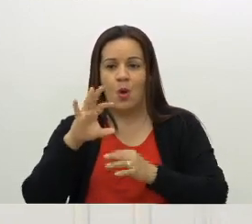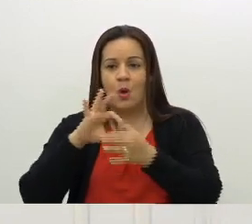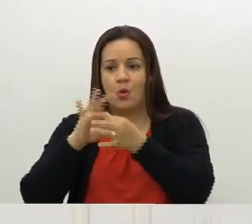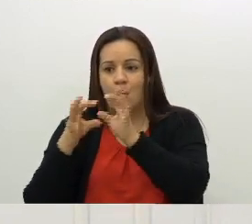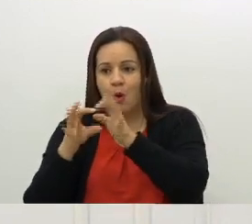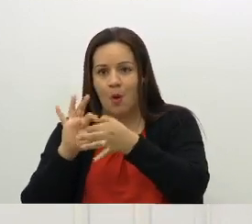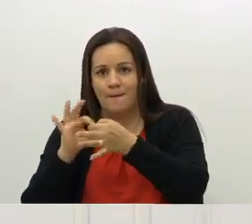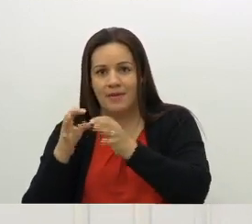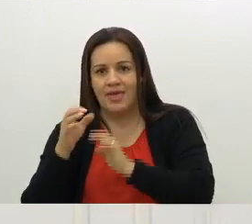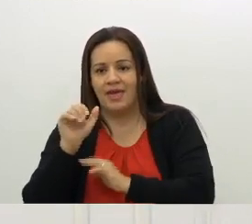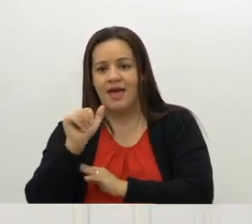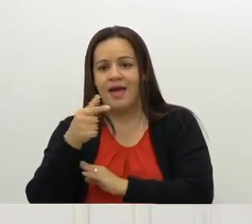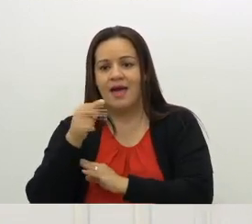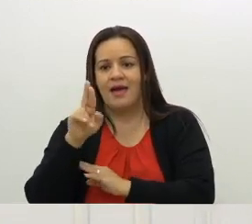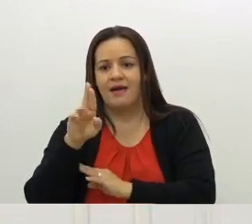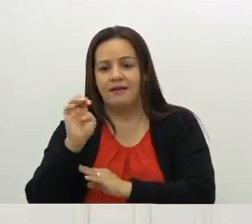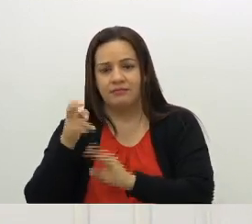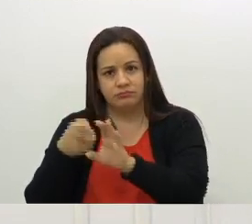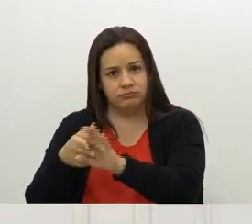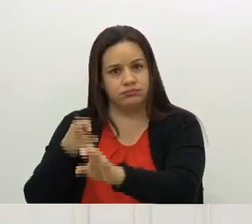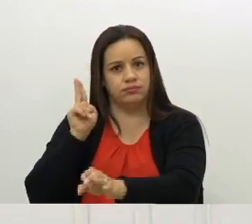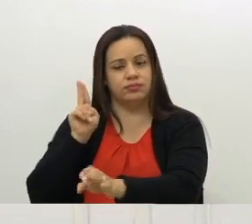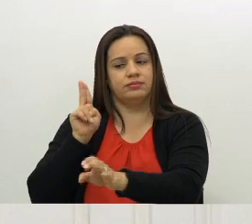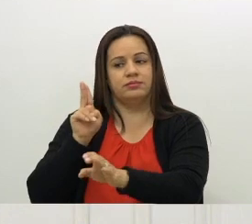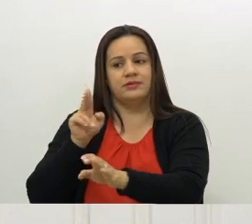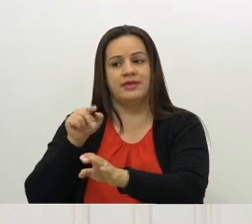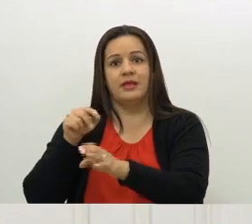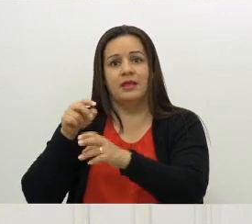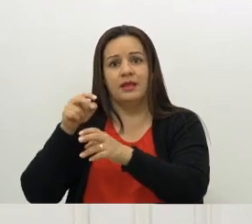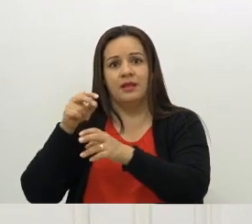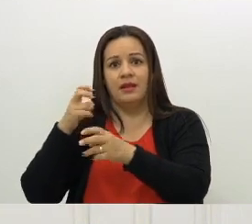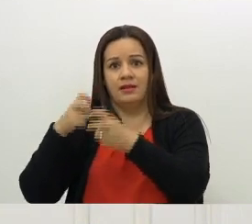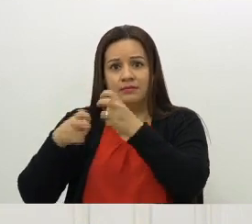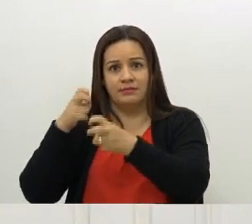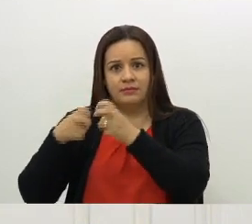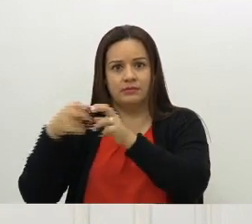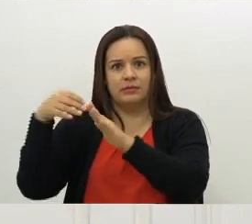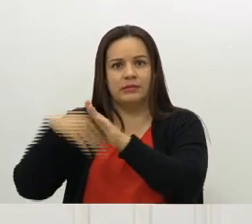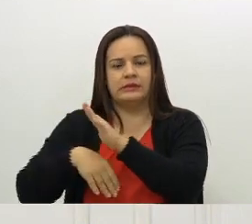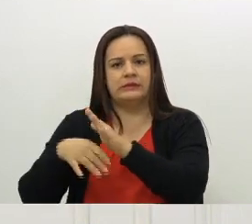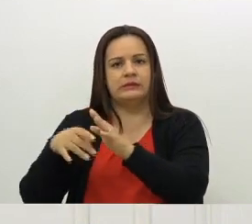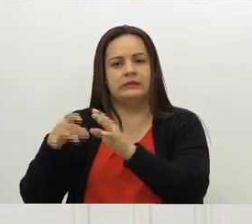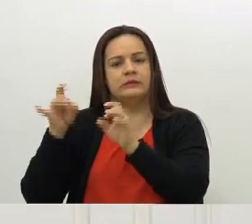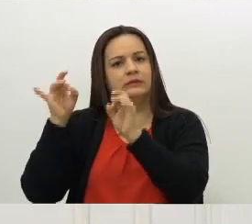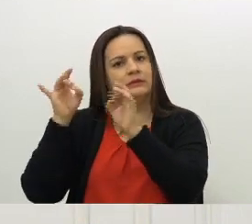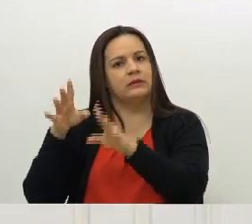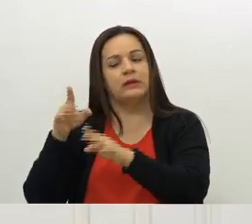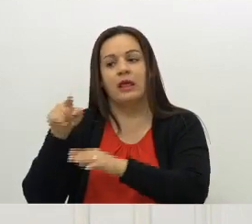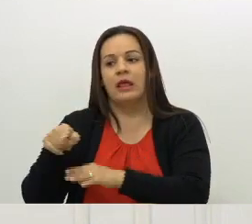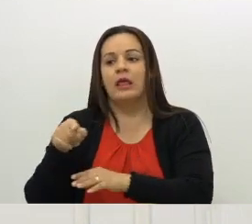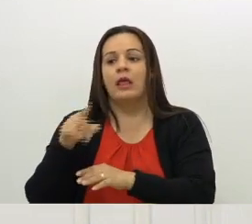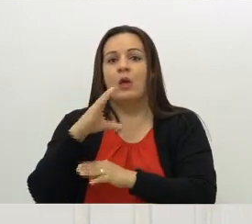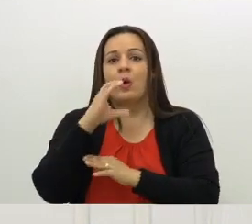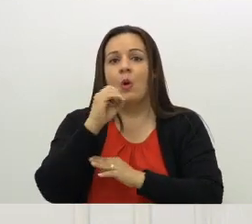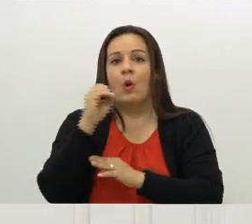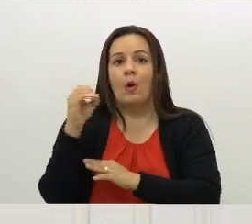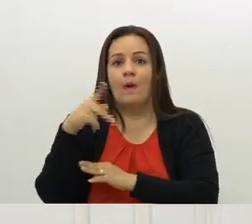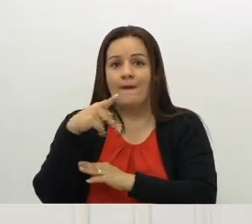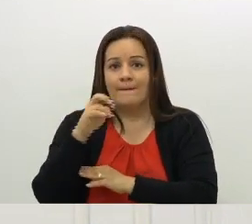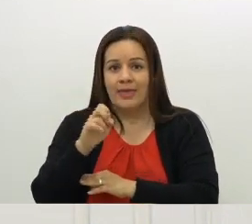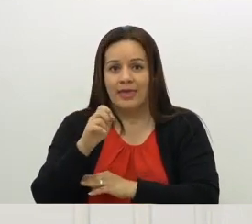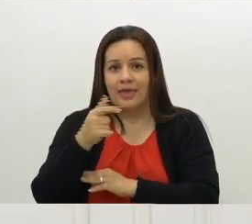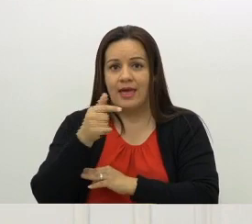agrava el tema. Copeagri se retira del negocio porque considera que no tiene la capacidad para